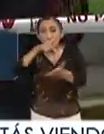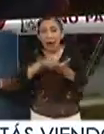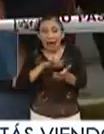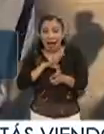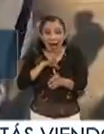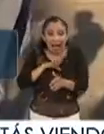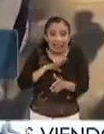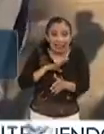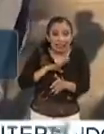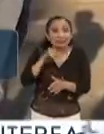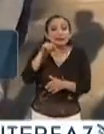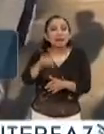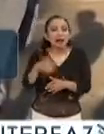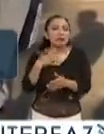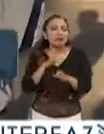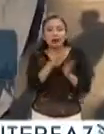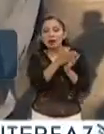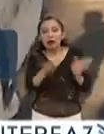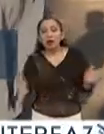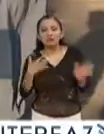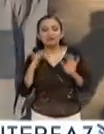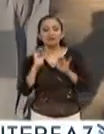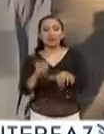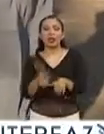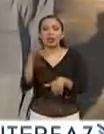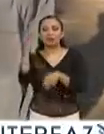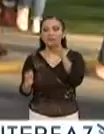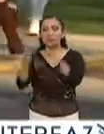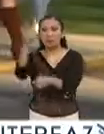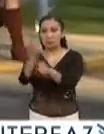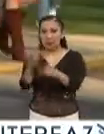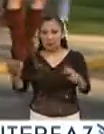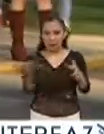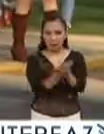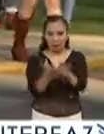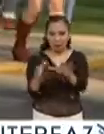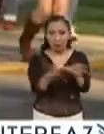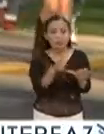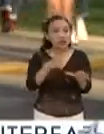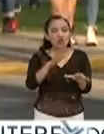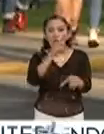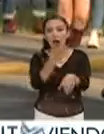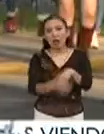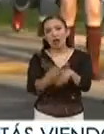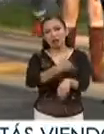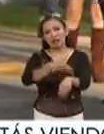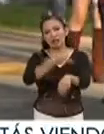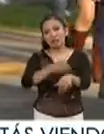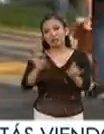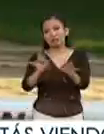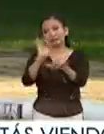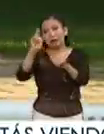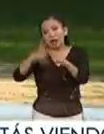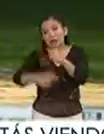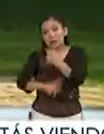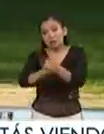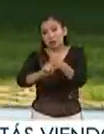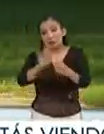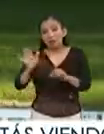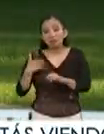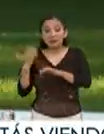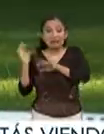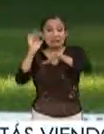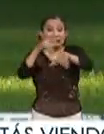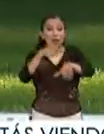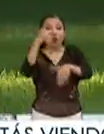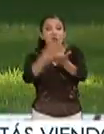espacios disponibles, correspondientes a los aspirantes aceptados en la primera fase, pero que no concluyeron su registro por alguna razón. Los solicitantes